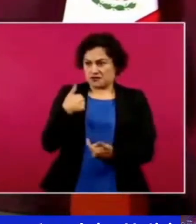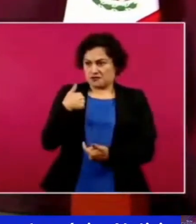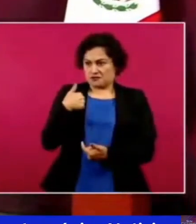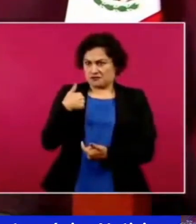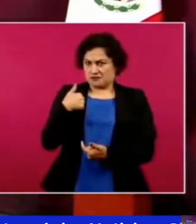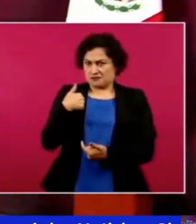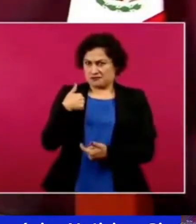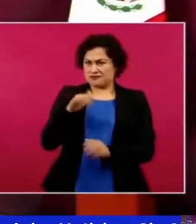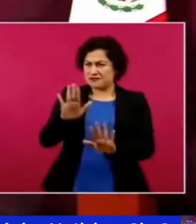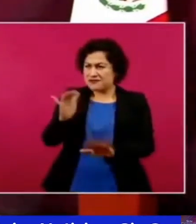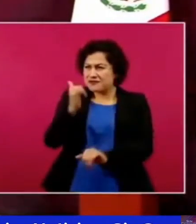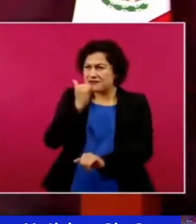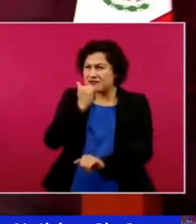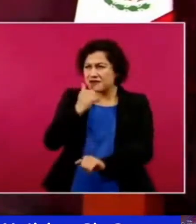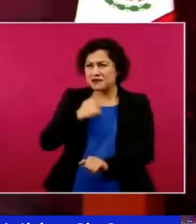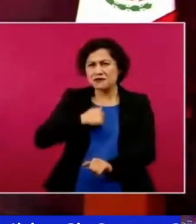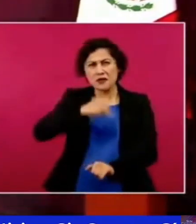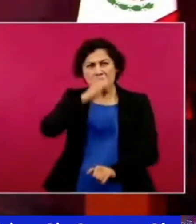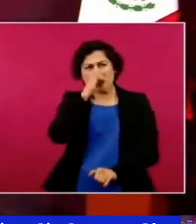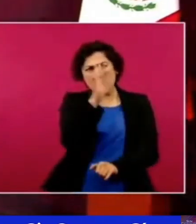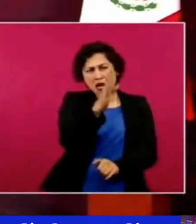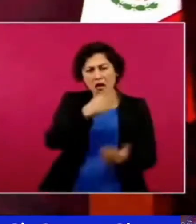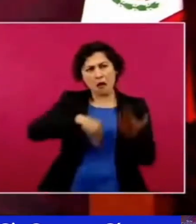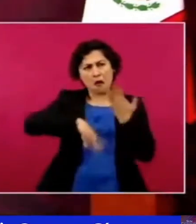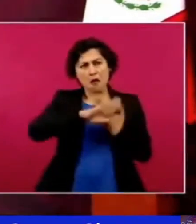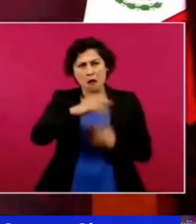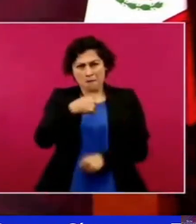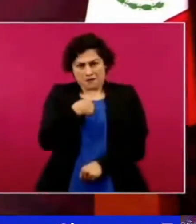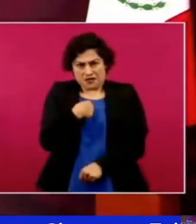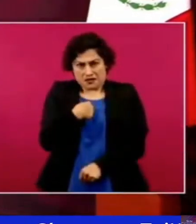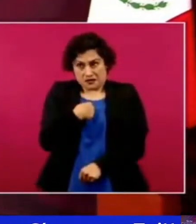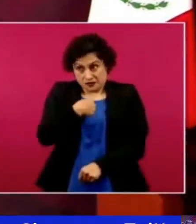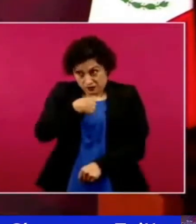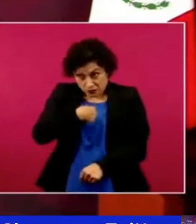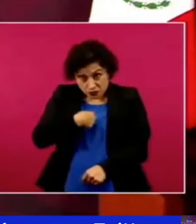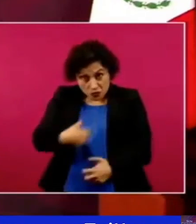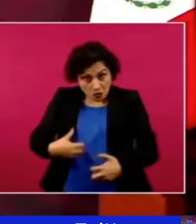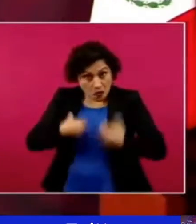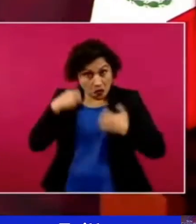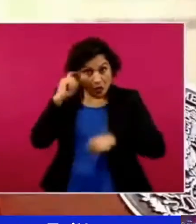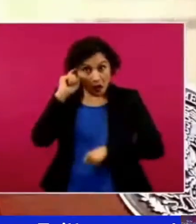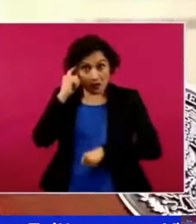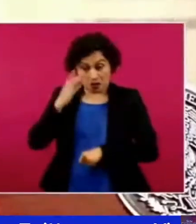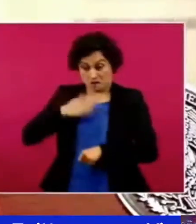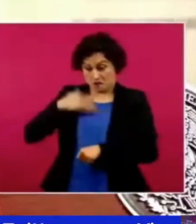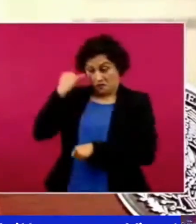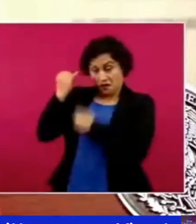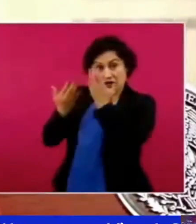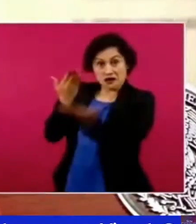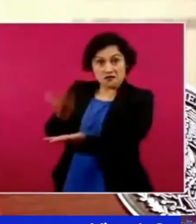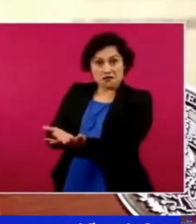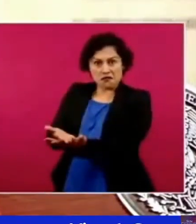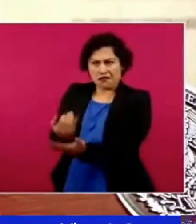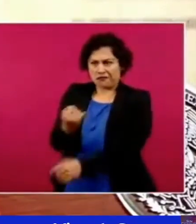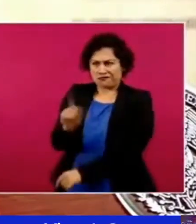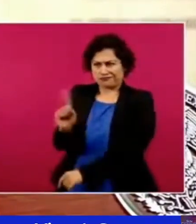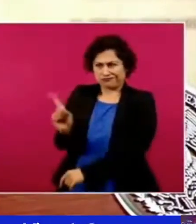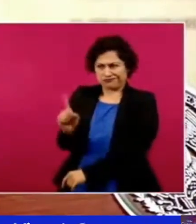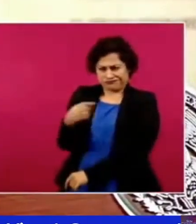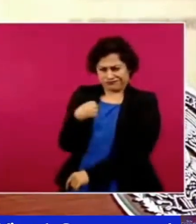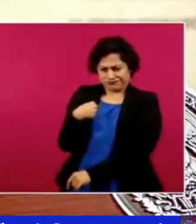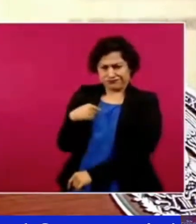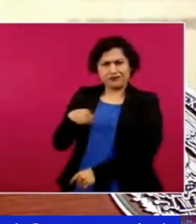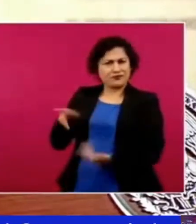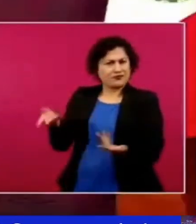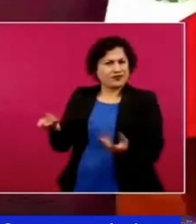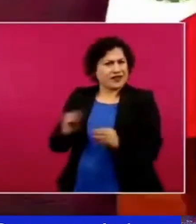necesito eso. Yo no lo necesito, yo no lo promoví. Sí, lo voy a vetar. Lo voy a vetar,